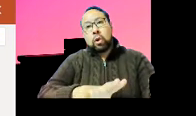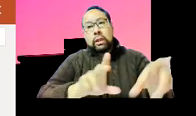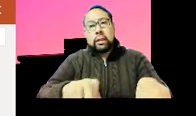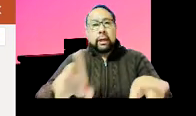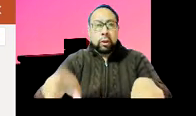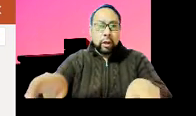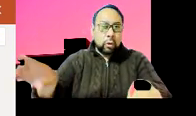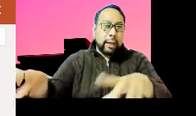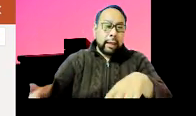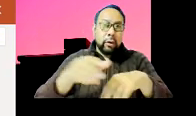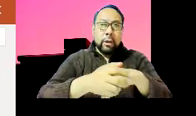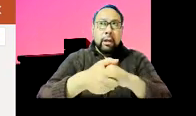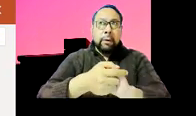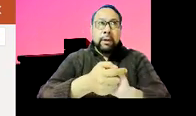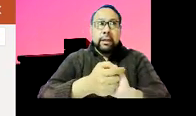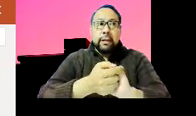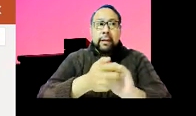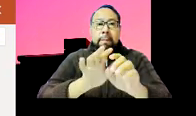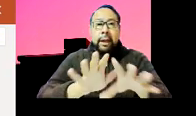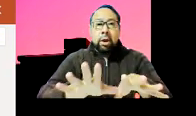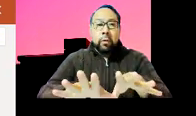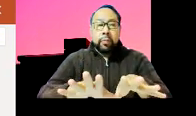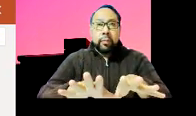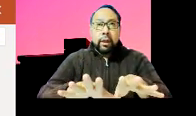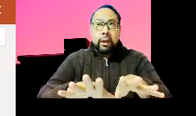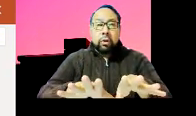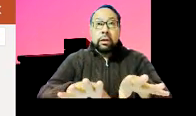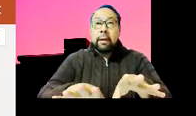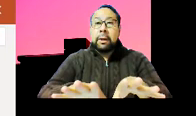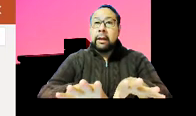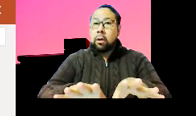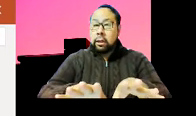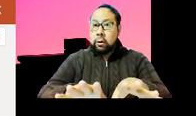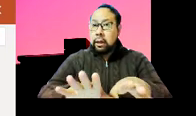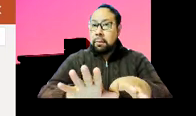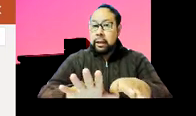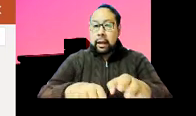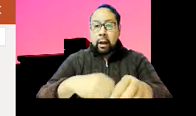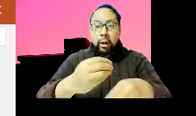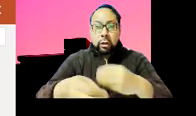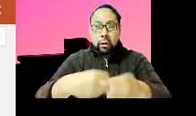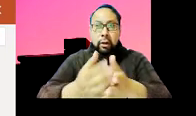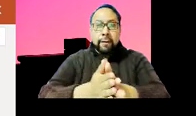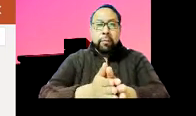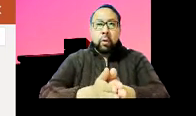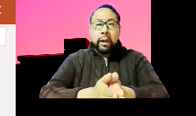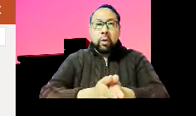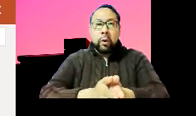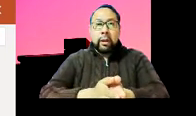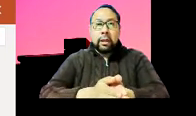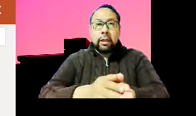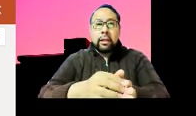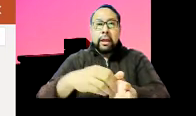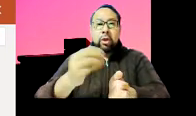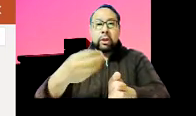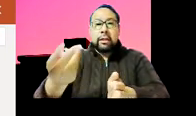otro autor dice que esto, que lo trae aquello. Vamos a decir, sí, pero esto sí aplica, lo que digo, sí aplica la coacción